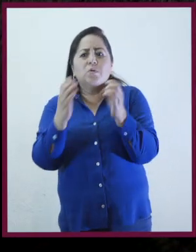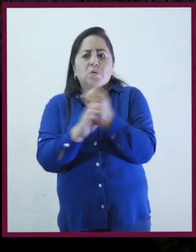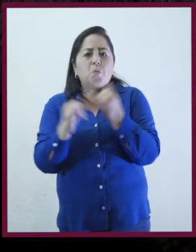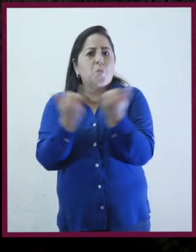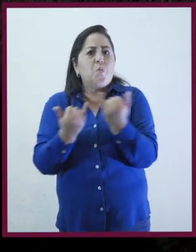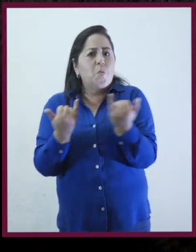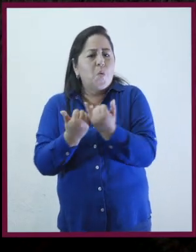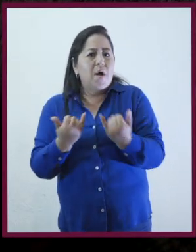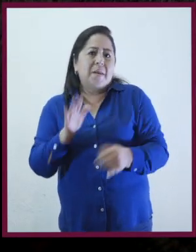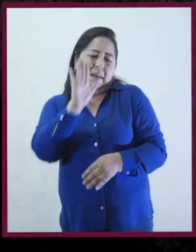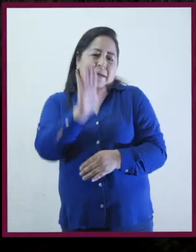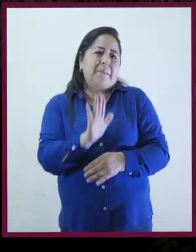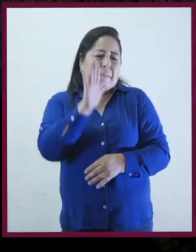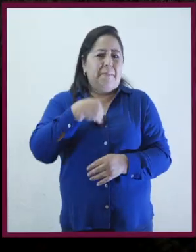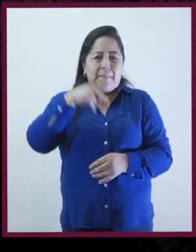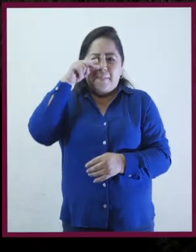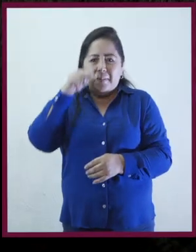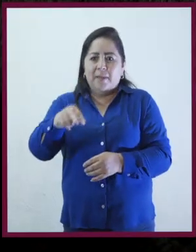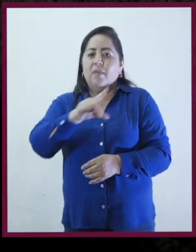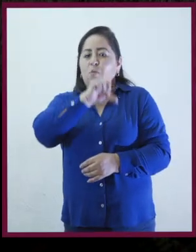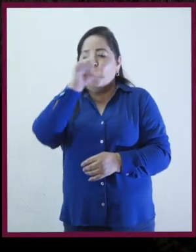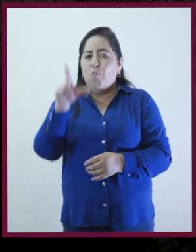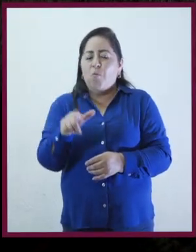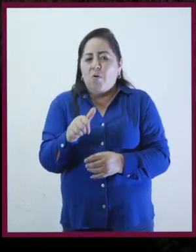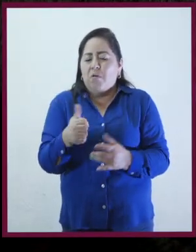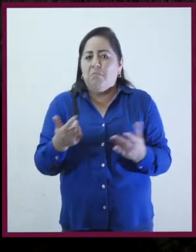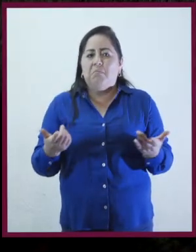que es la manera de que vayan